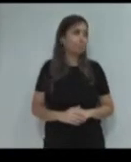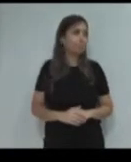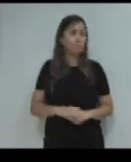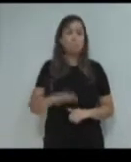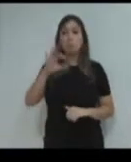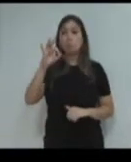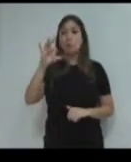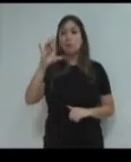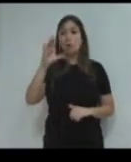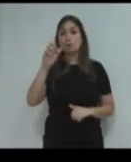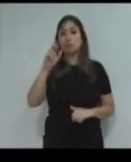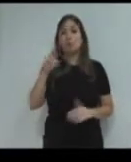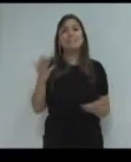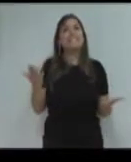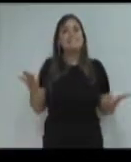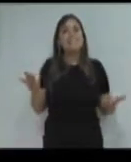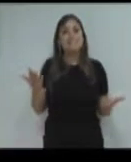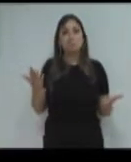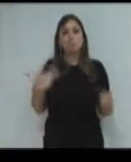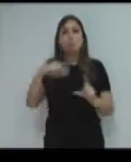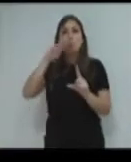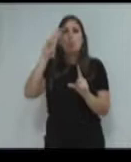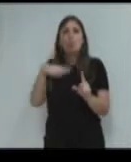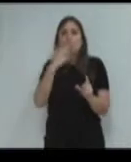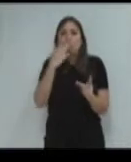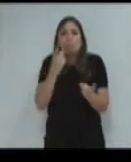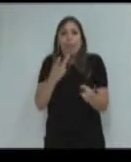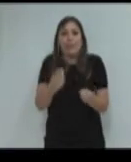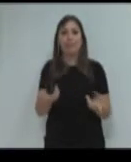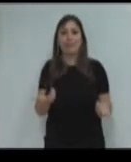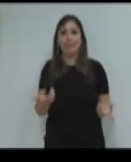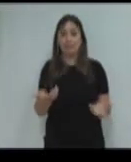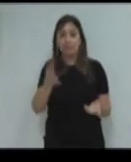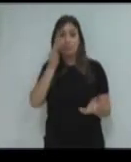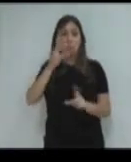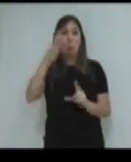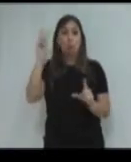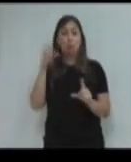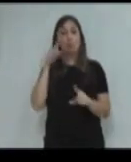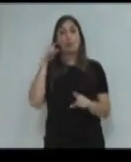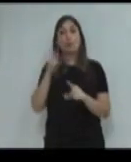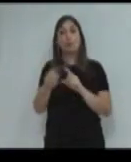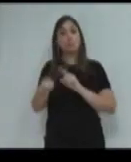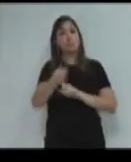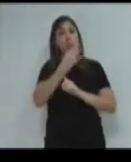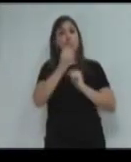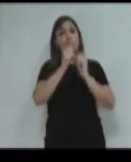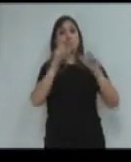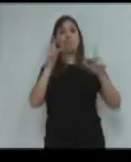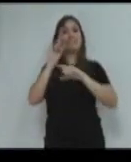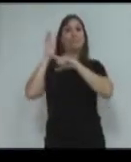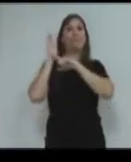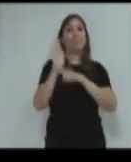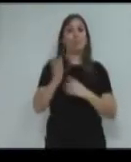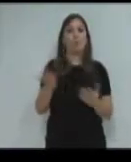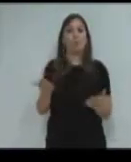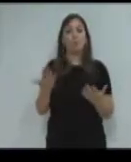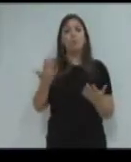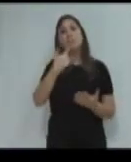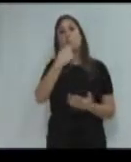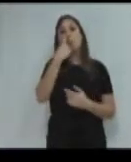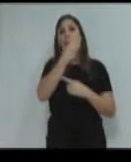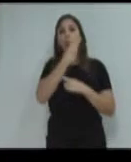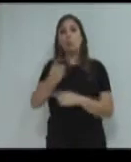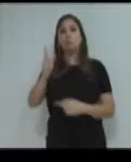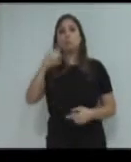de fondo una cuestión de ¿para qué vale el PowerPoint? Claro. El PowerPoint vale para hacer presentaciones, y en una presentación el PowerPoint es